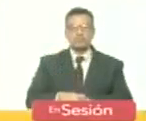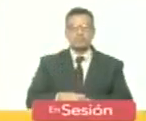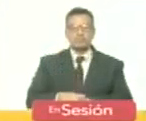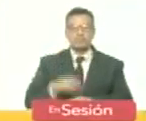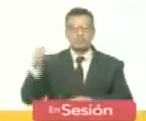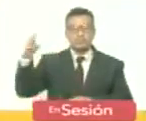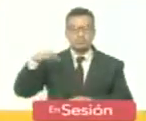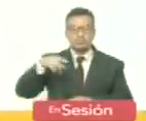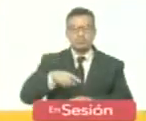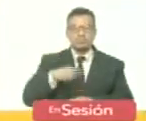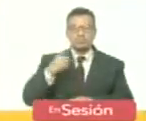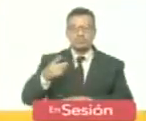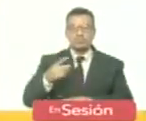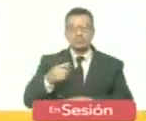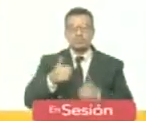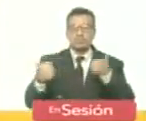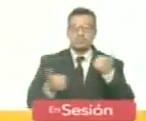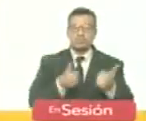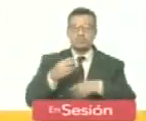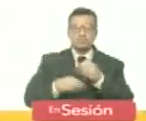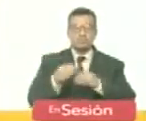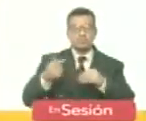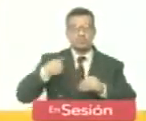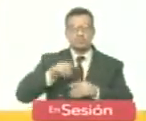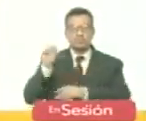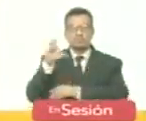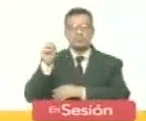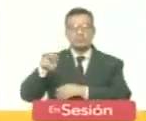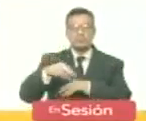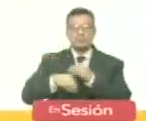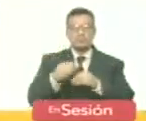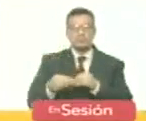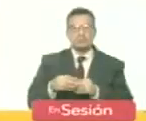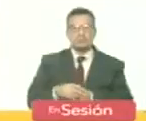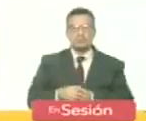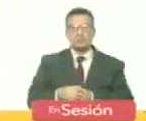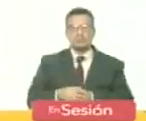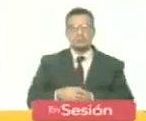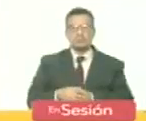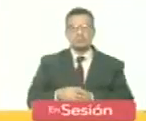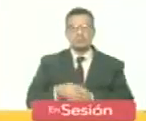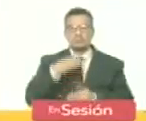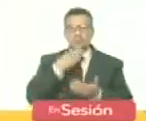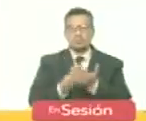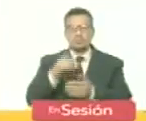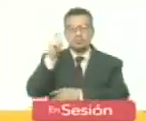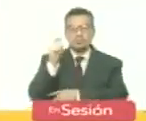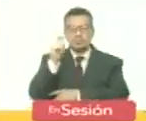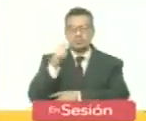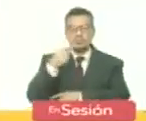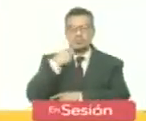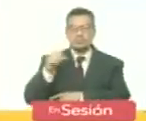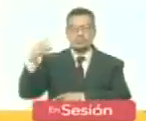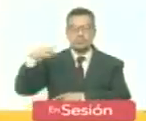iluminarme acerca de cuál debe ser lo que esta asamblea debe hacer. Esto y esto debe hacer esta asamblea. Gracias, diputado. Me ha